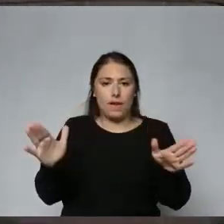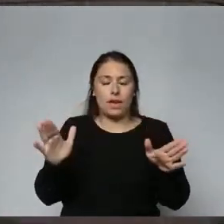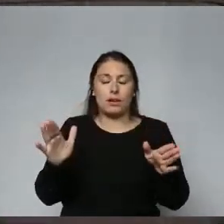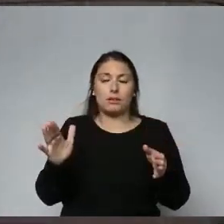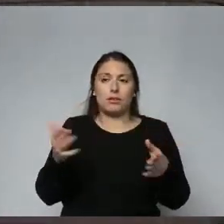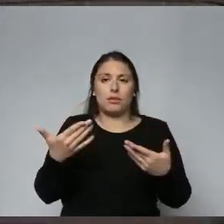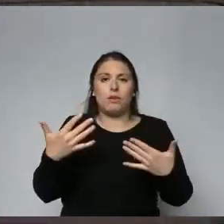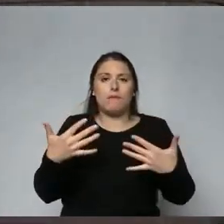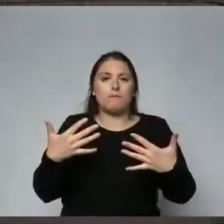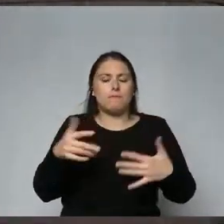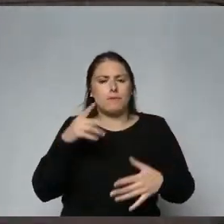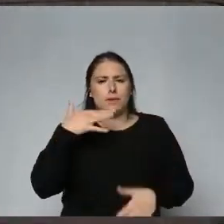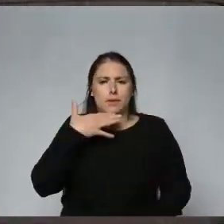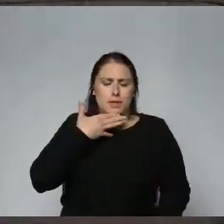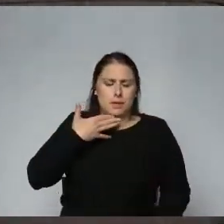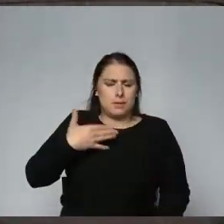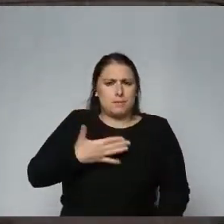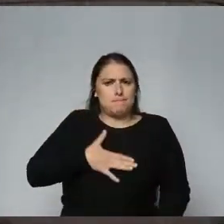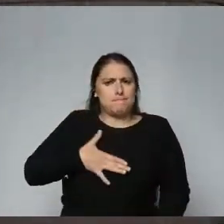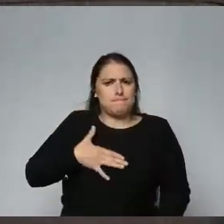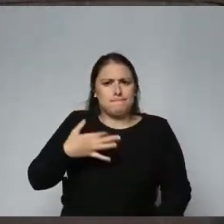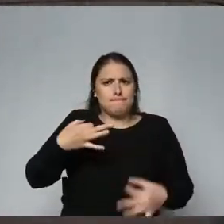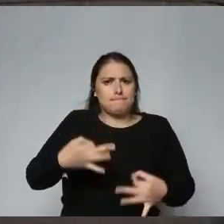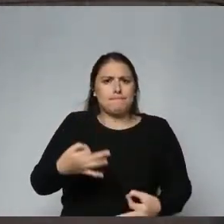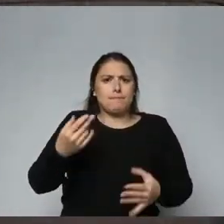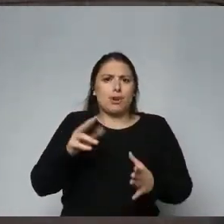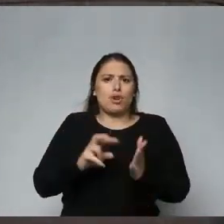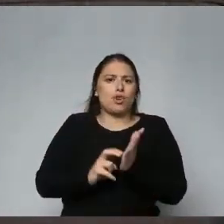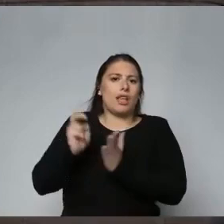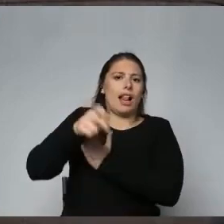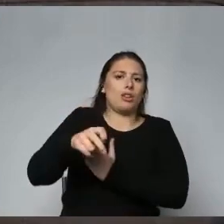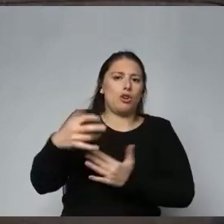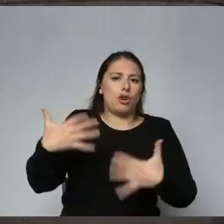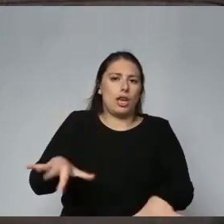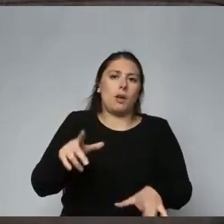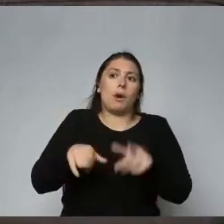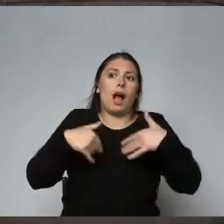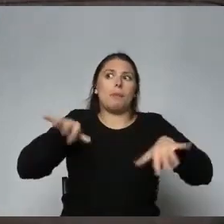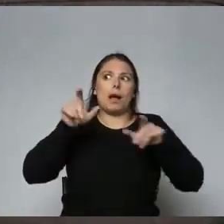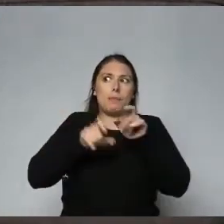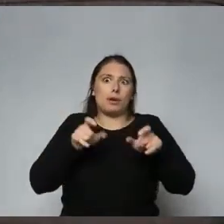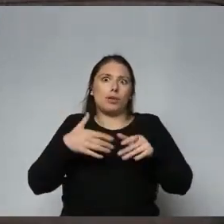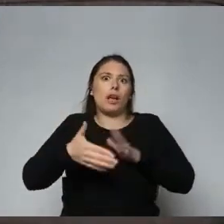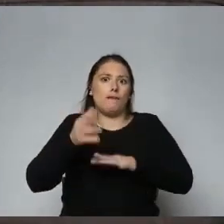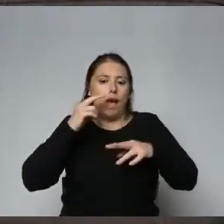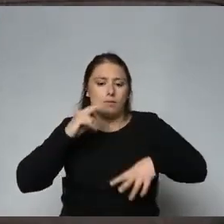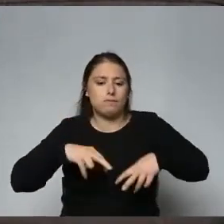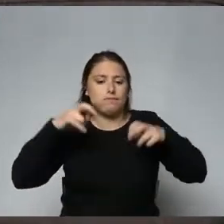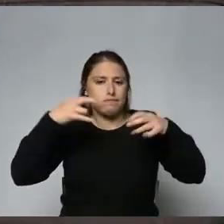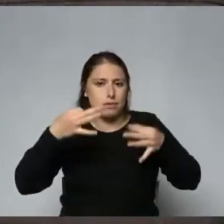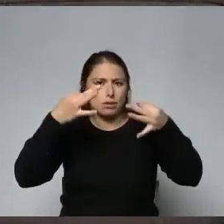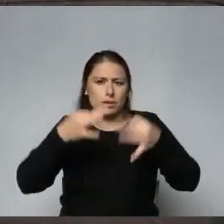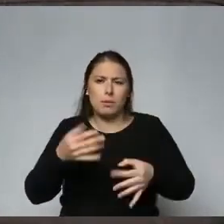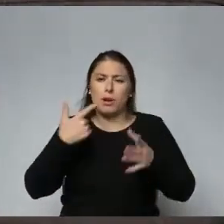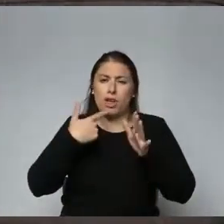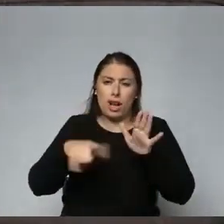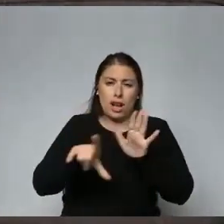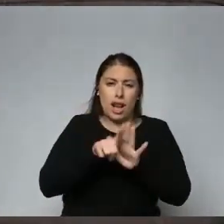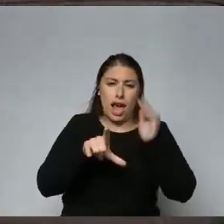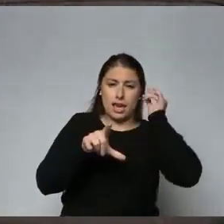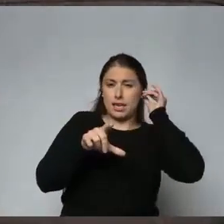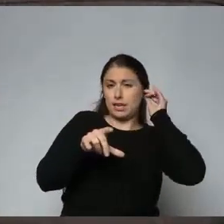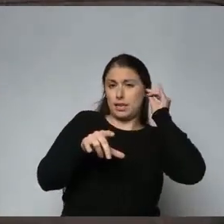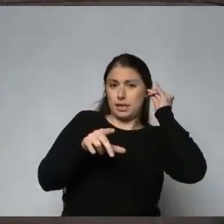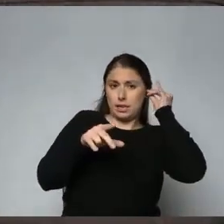bastante dudoso y no sé, no quiero adelantarme porque supongo que habrá gente que lo estudiará. Porque la ley de caducidad, cuando